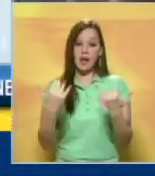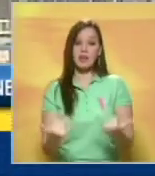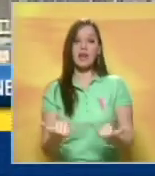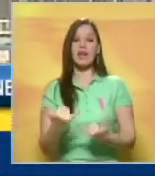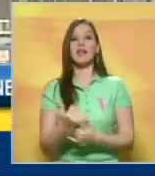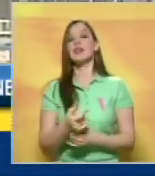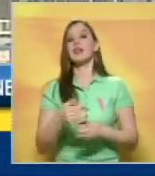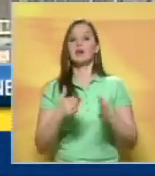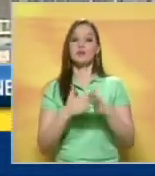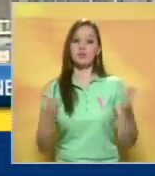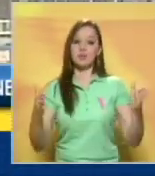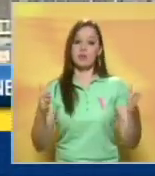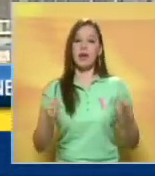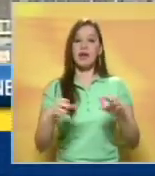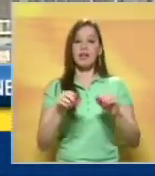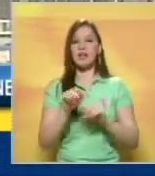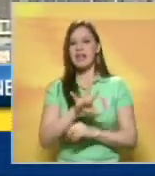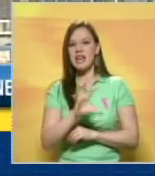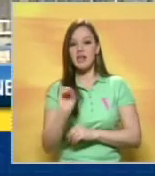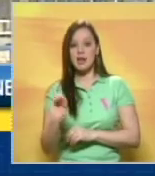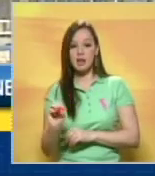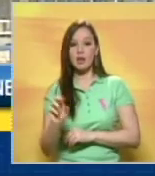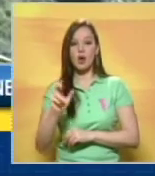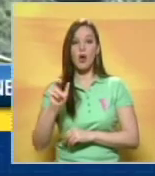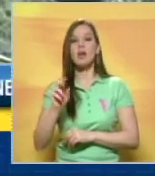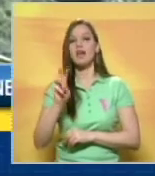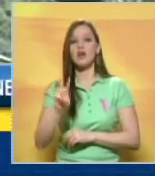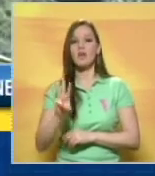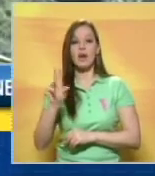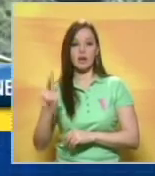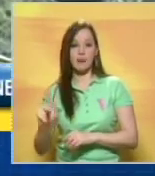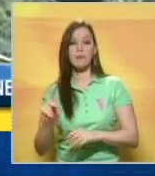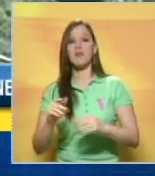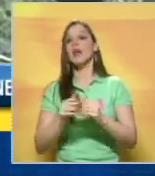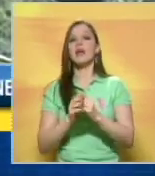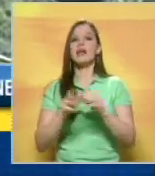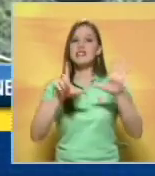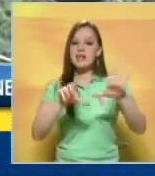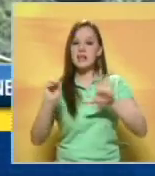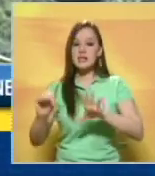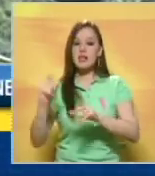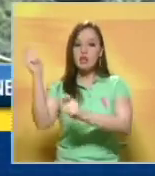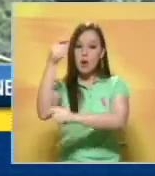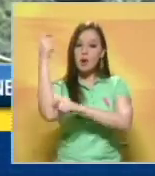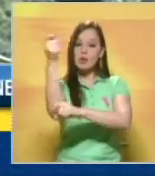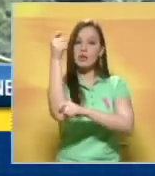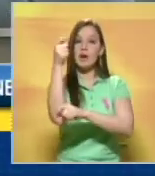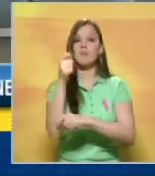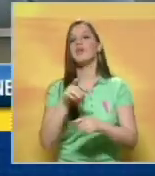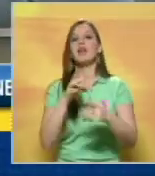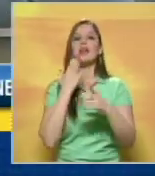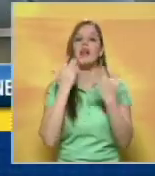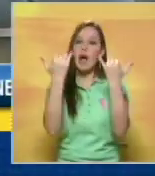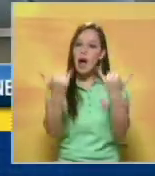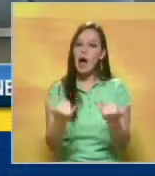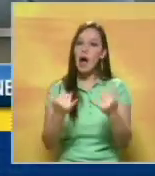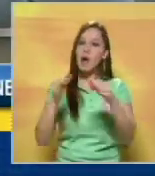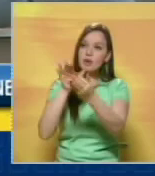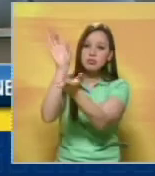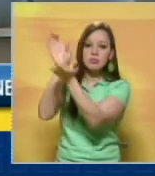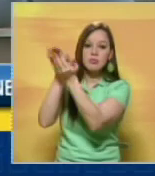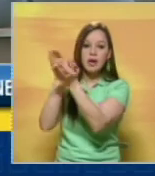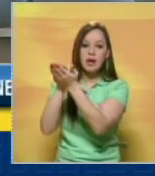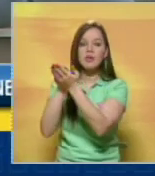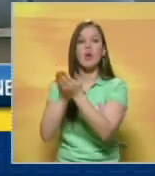500 kilovatios, 600 en el caso de la región central, 700 en la región de los Llanos y de Guayana, 900 en la región insular y